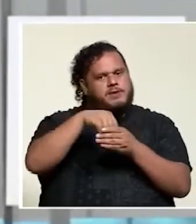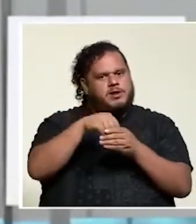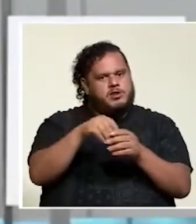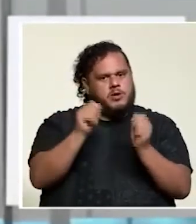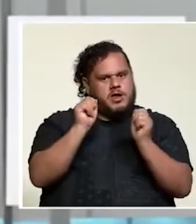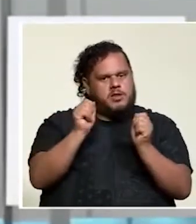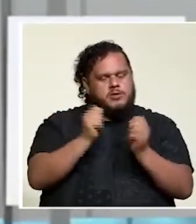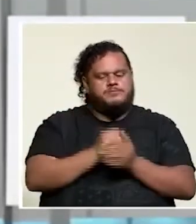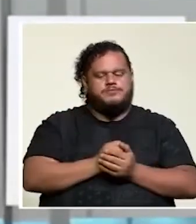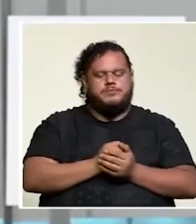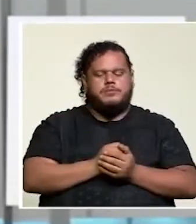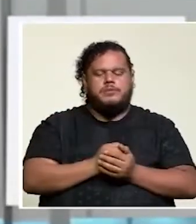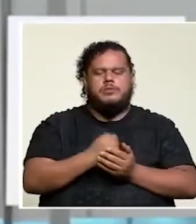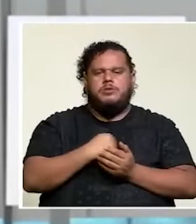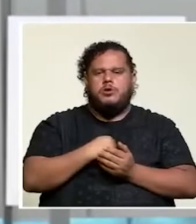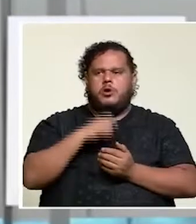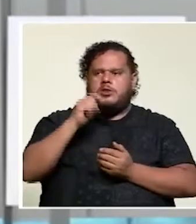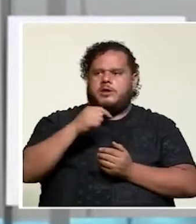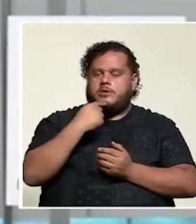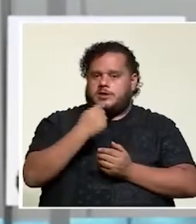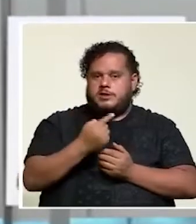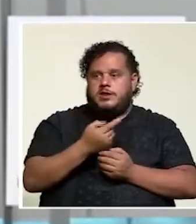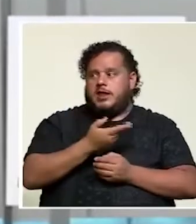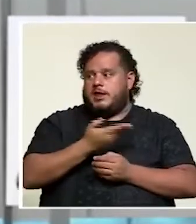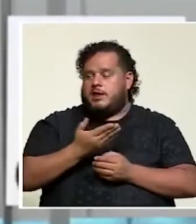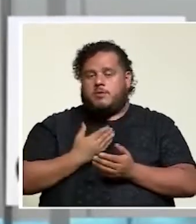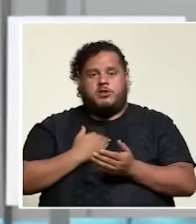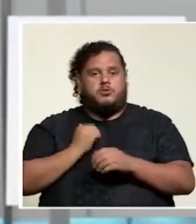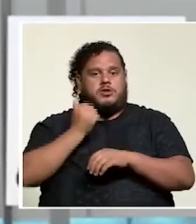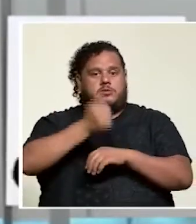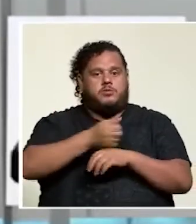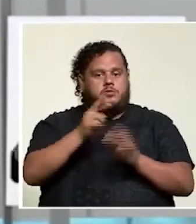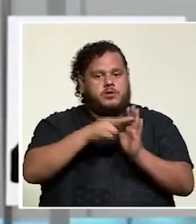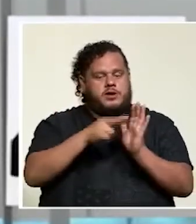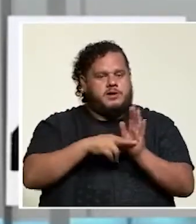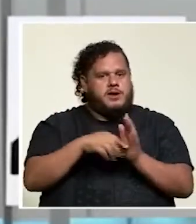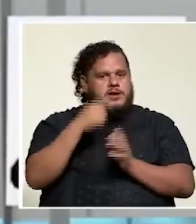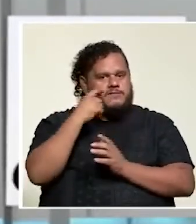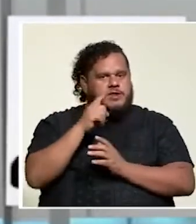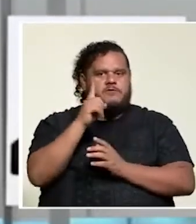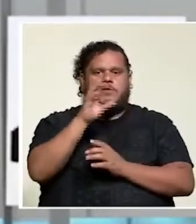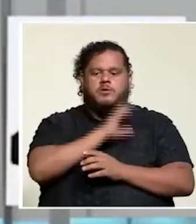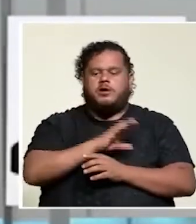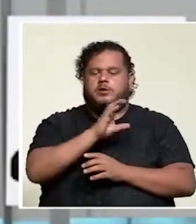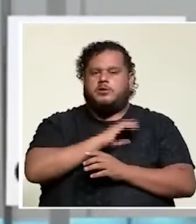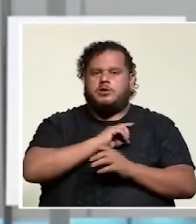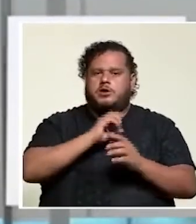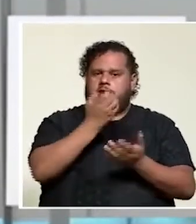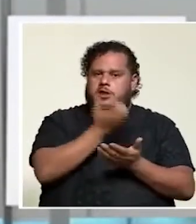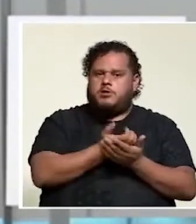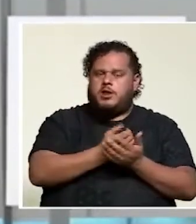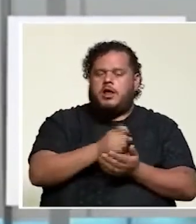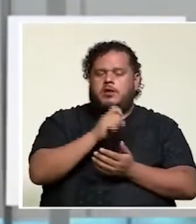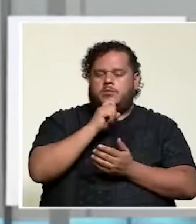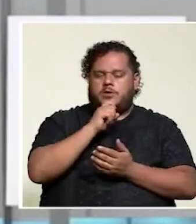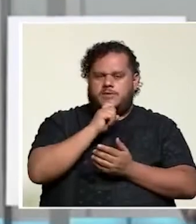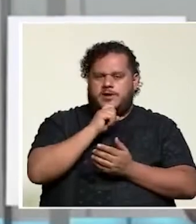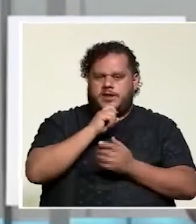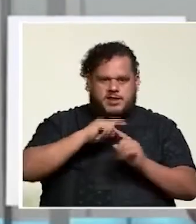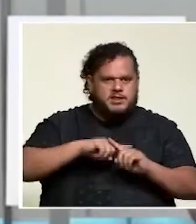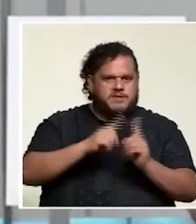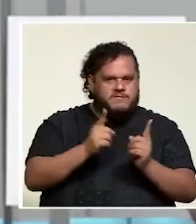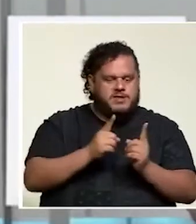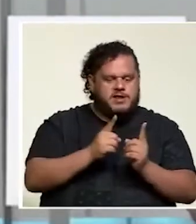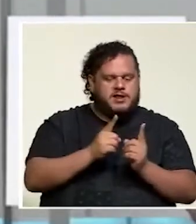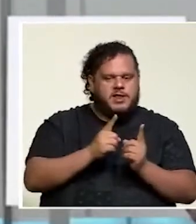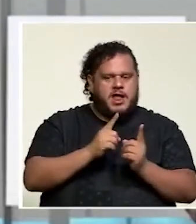educación. Tengo que decir que cuando se impuso la regla fiscal fue en unas condiciones económicas muy difíciles, muy diferentes a lo